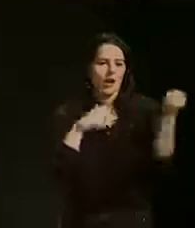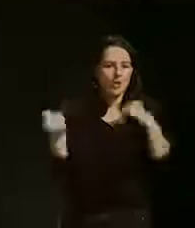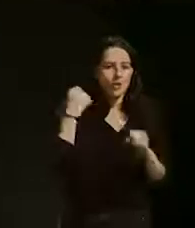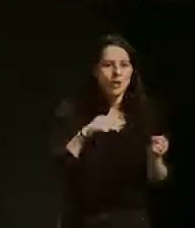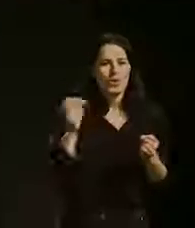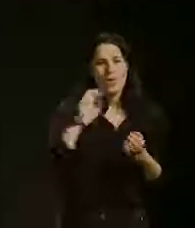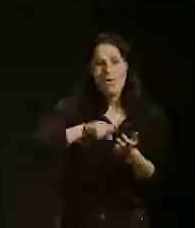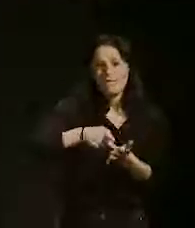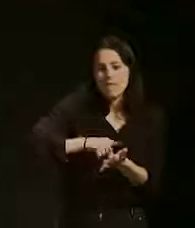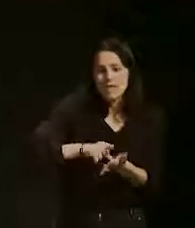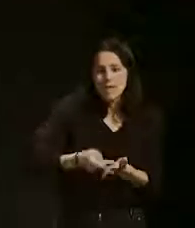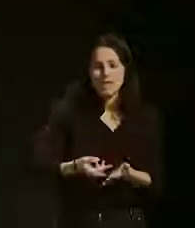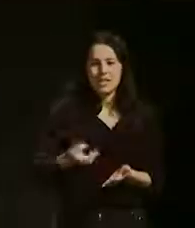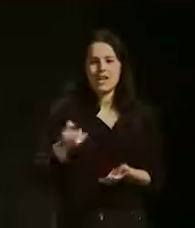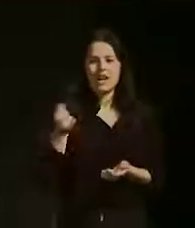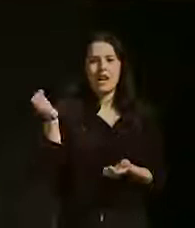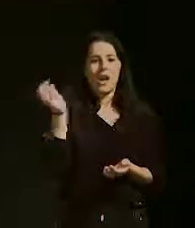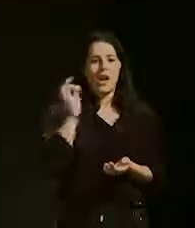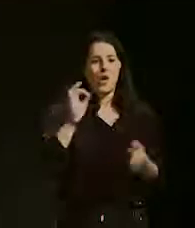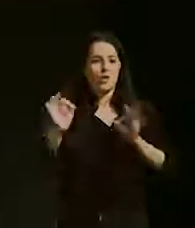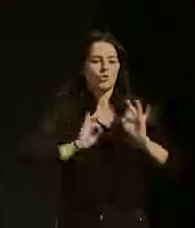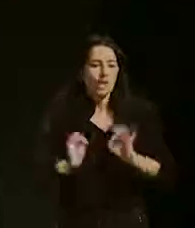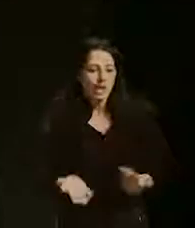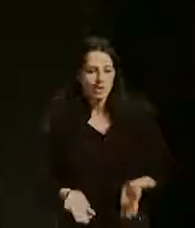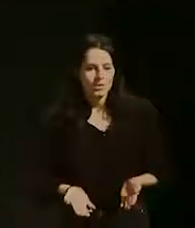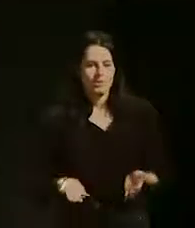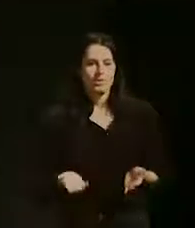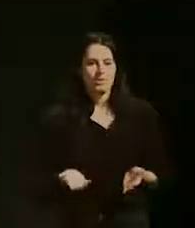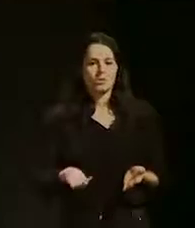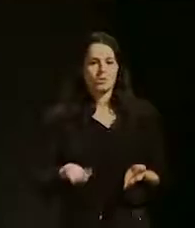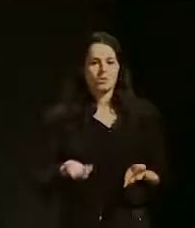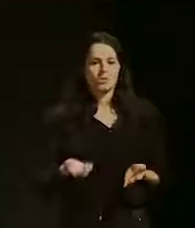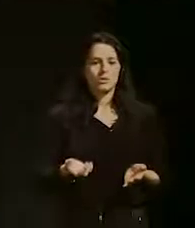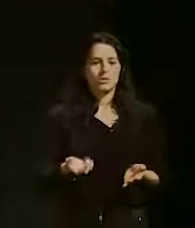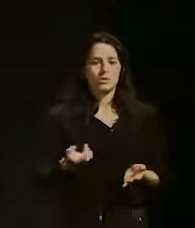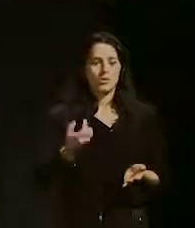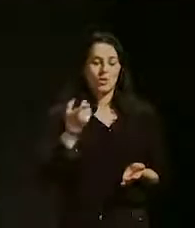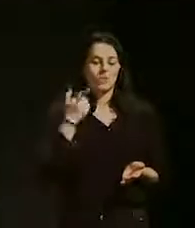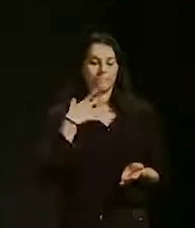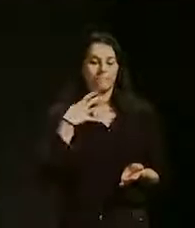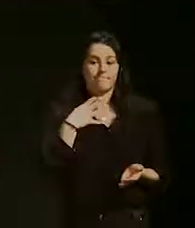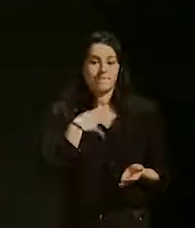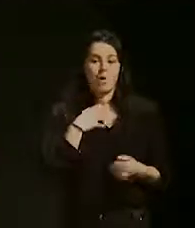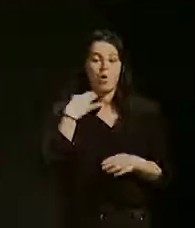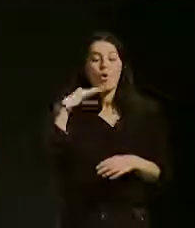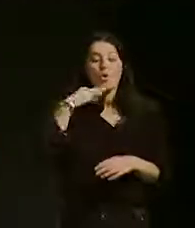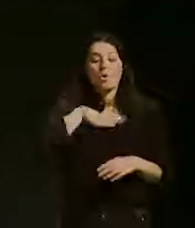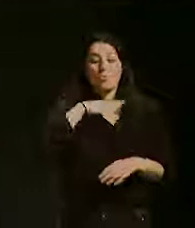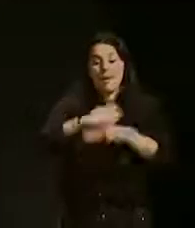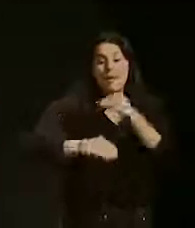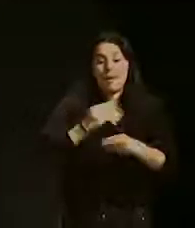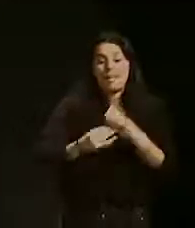dancer o maker o lo que quieres, in the performing arts, la única cosa que tú puedes hacer